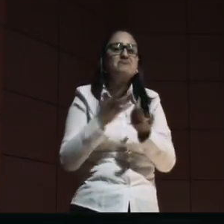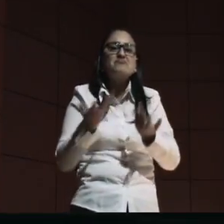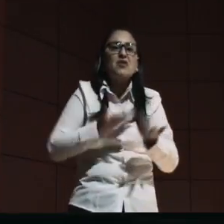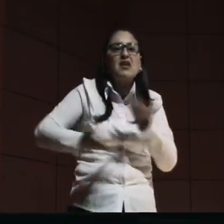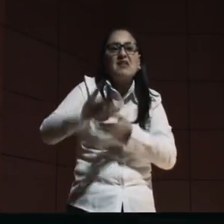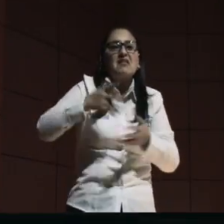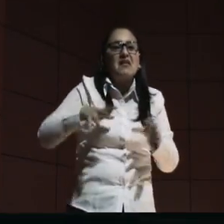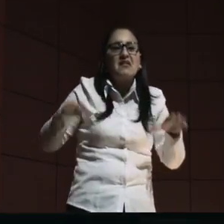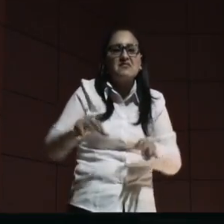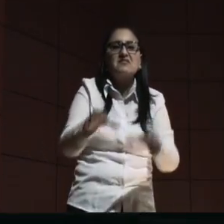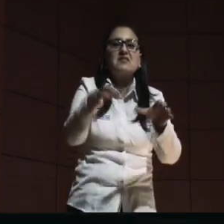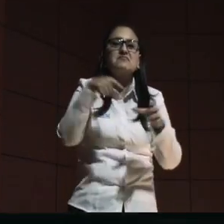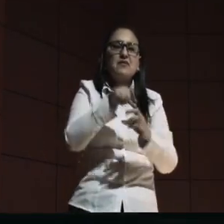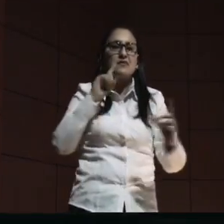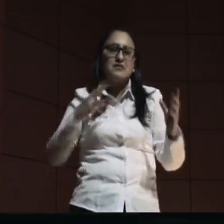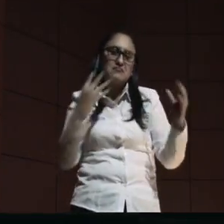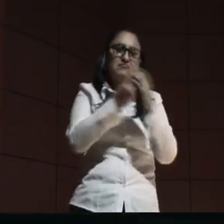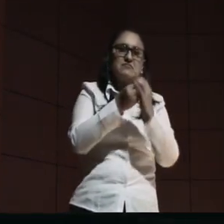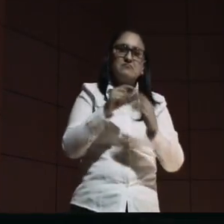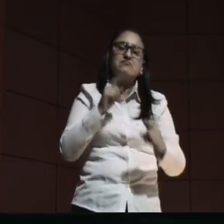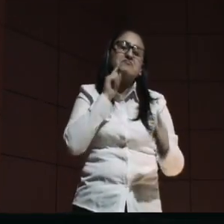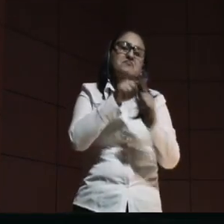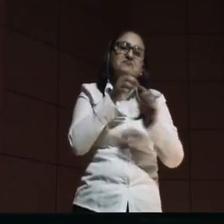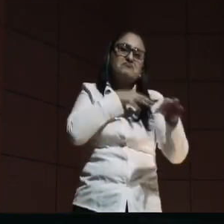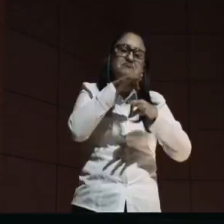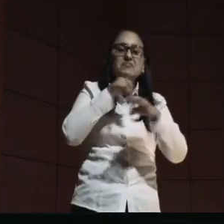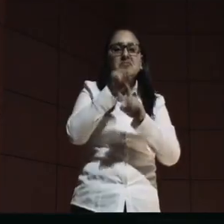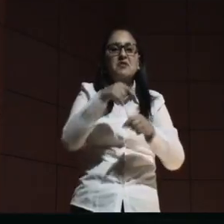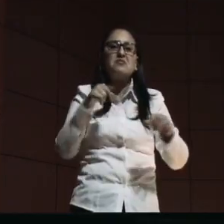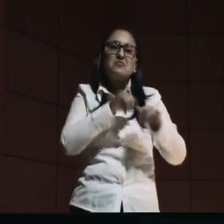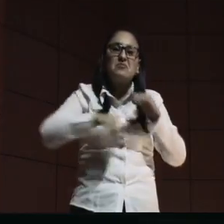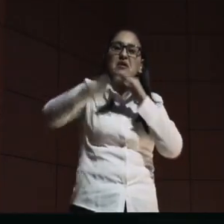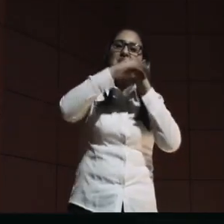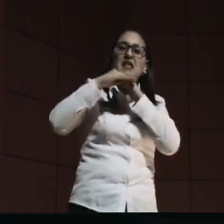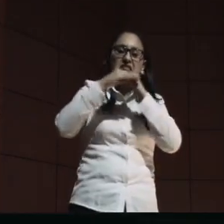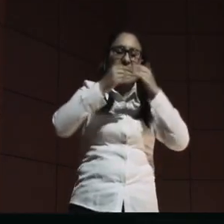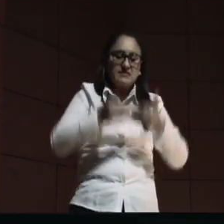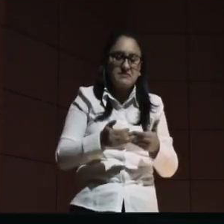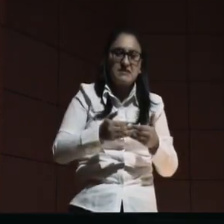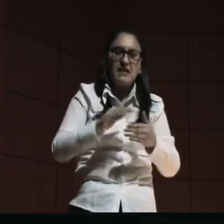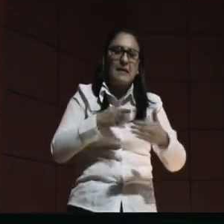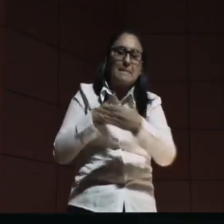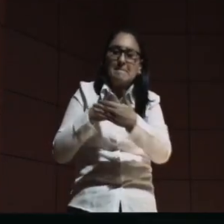lúdico-deportivas enfocadas en temas de inclusión, igualdad, discapacidad y valores.